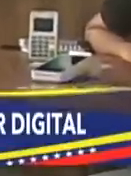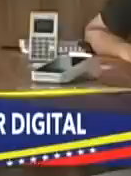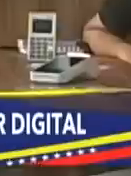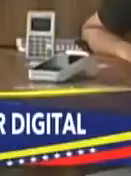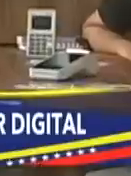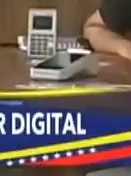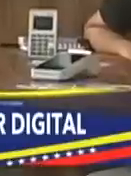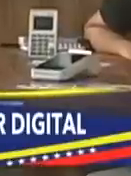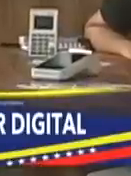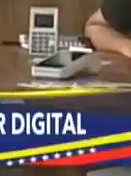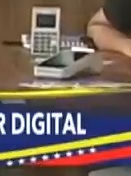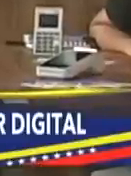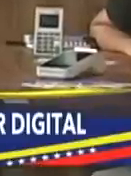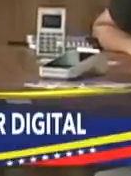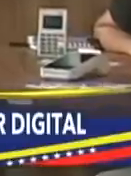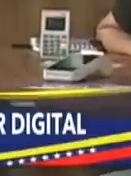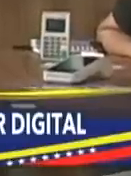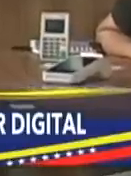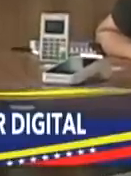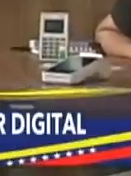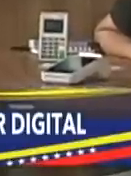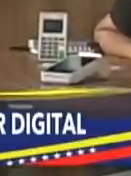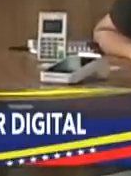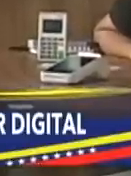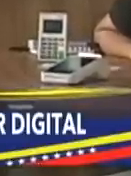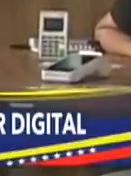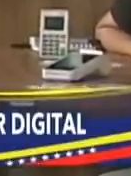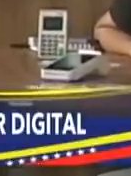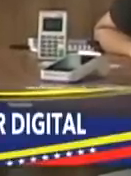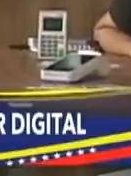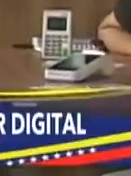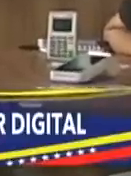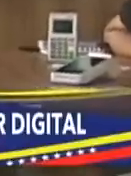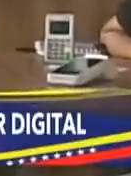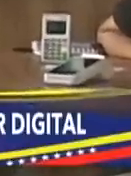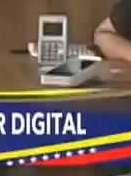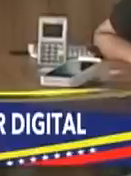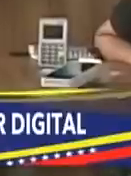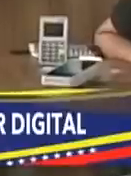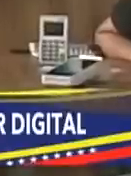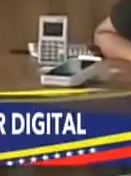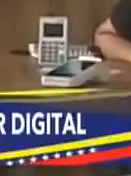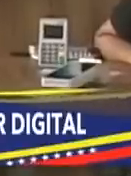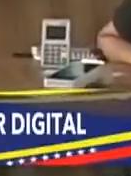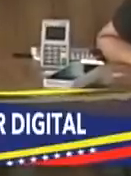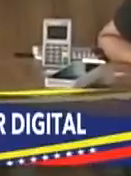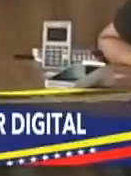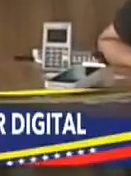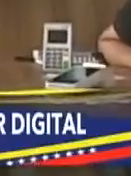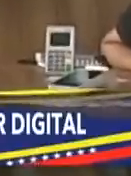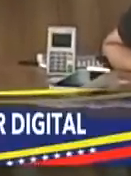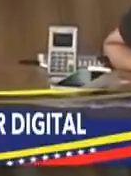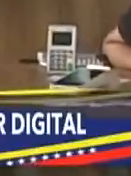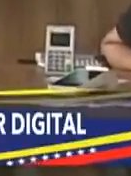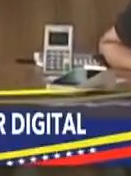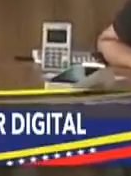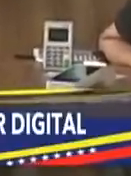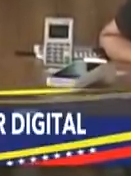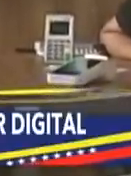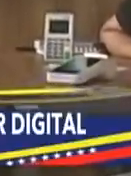central está invitado, presidente, en cualquier momento, si usted puede ir y se toma una buena sopa como la estamos nosotros